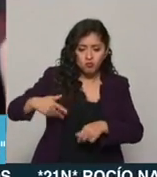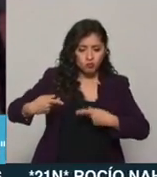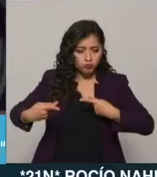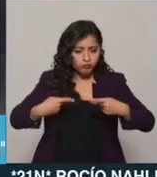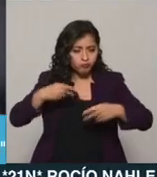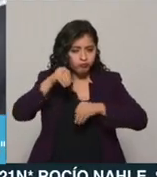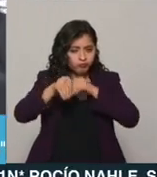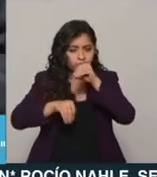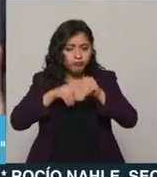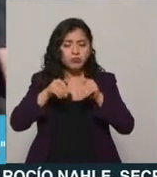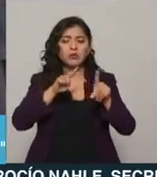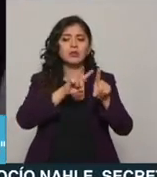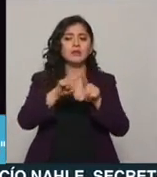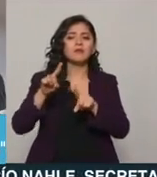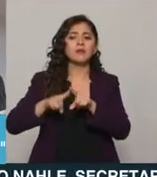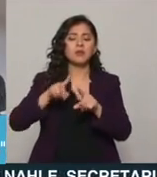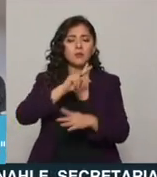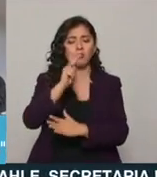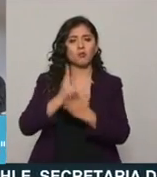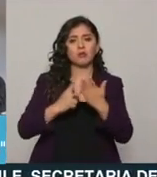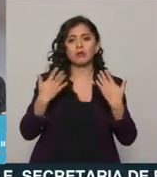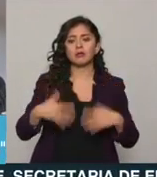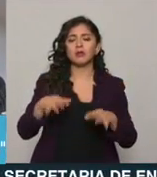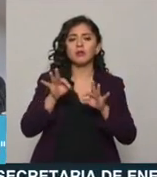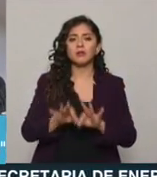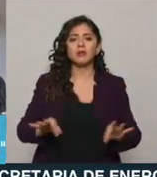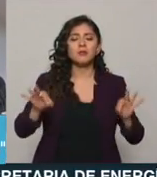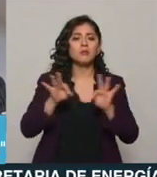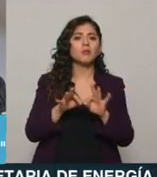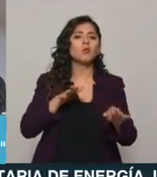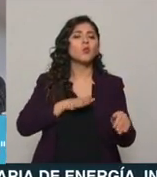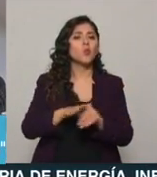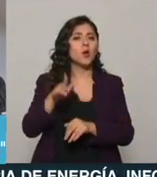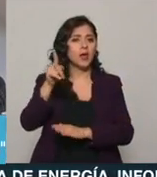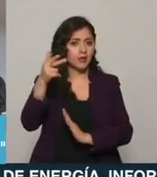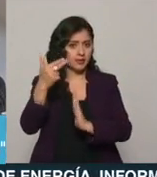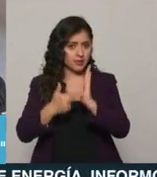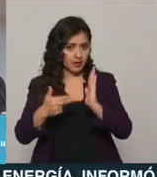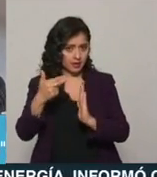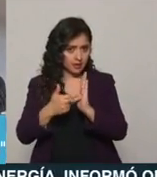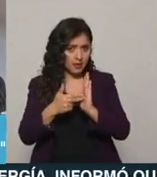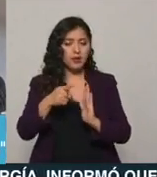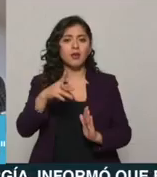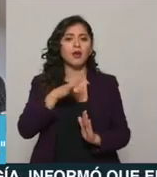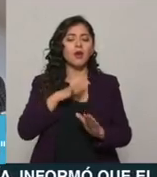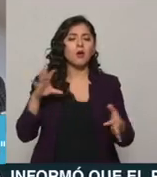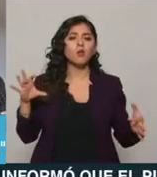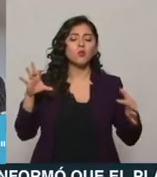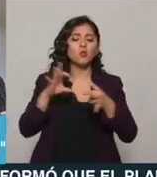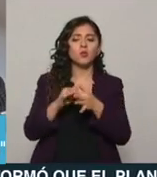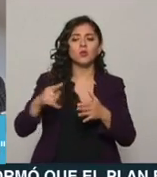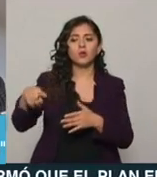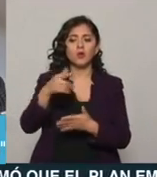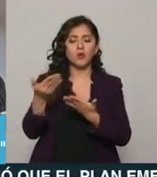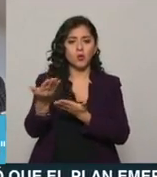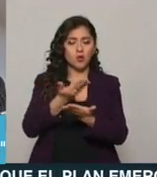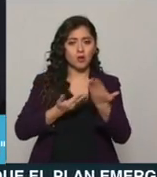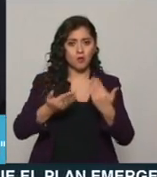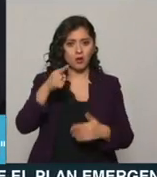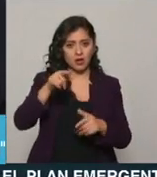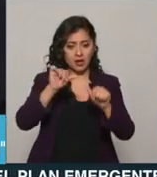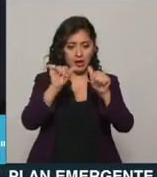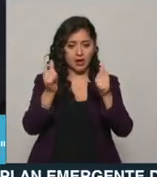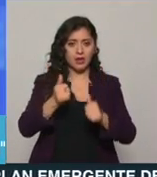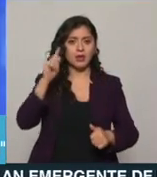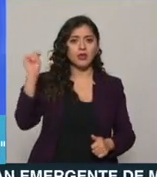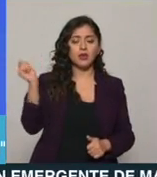acompañan proyectos bien interesantes, talleres. Tenemos la colaboración de la Sociedad de Artes Tecnológicas